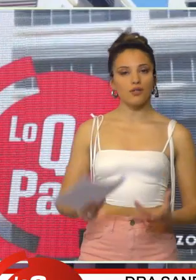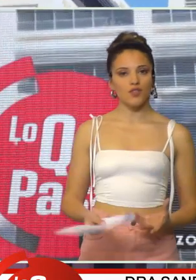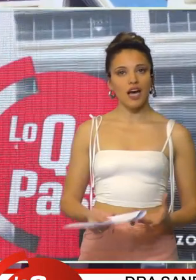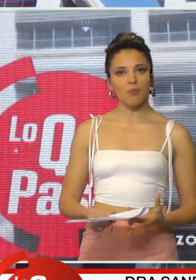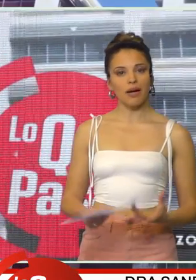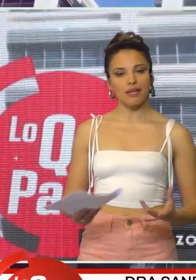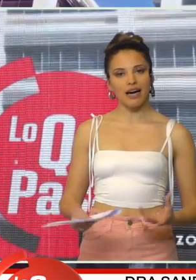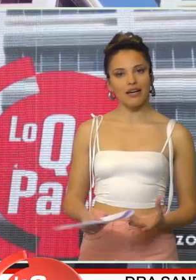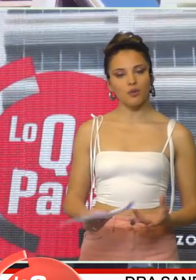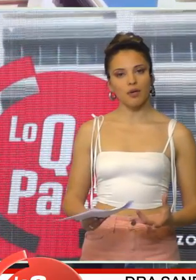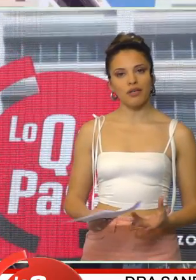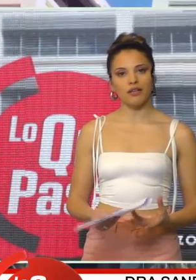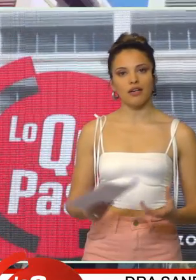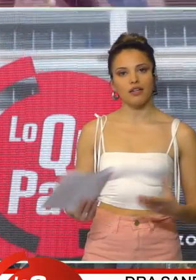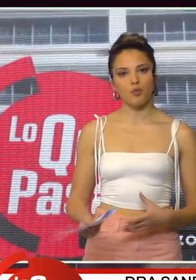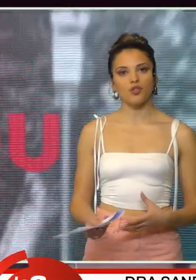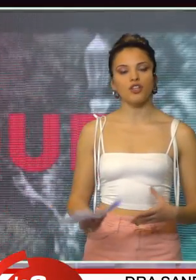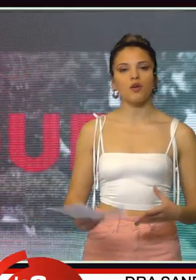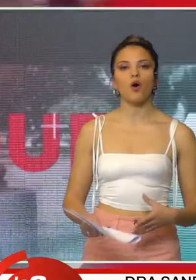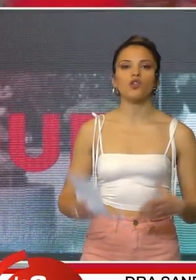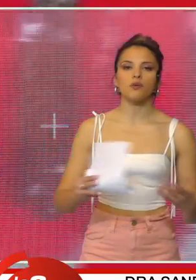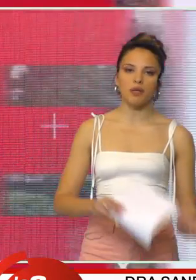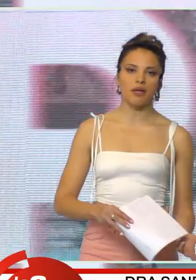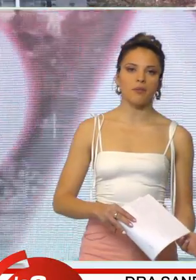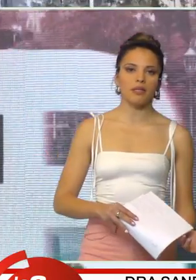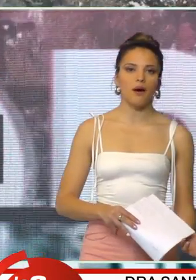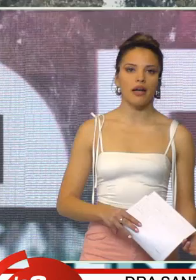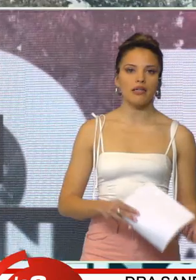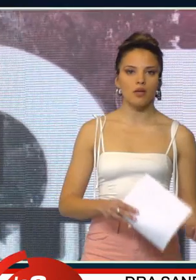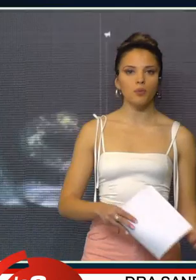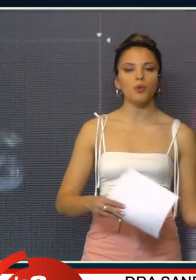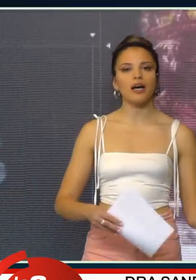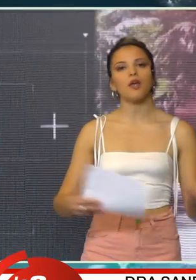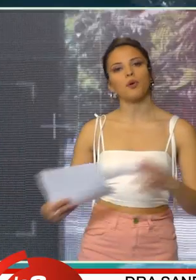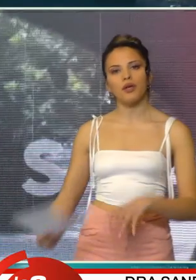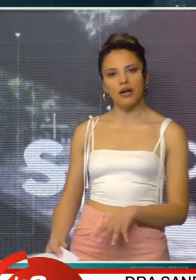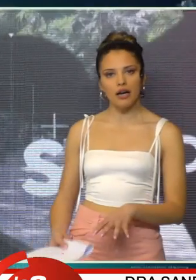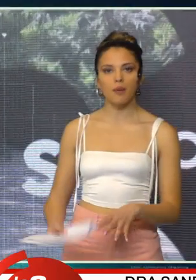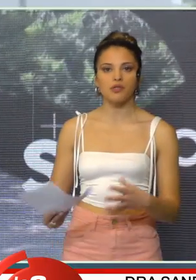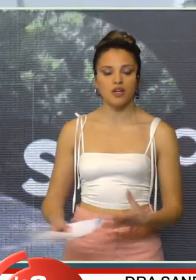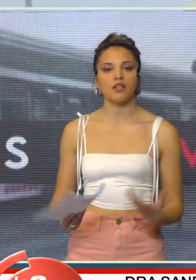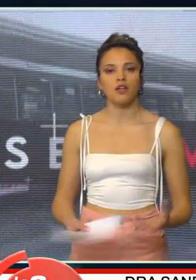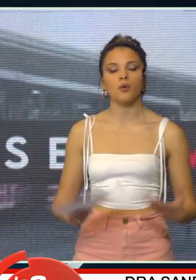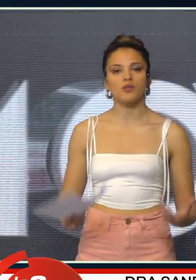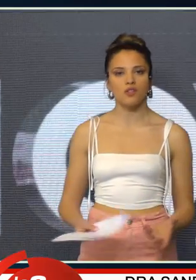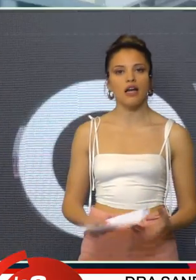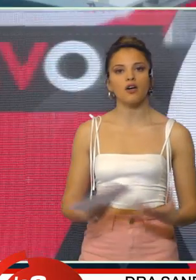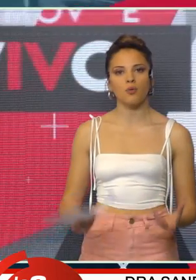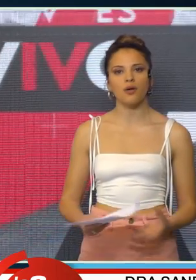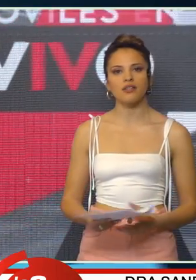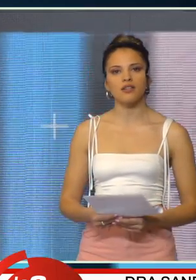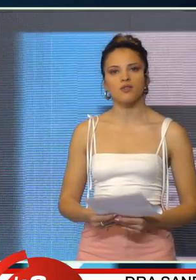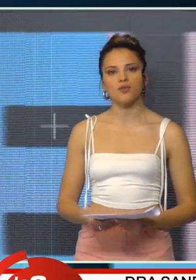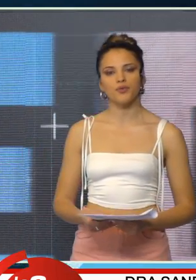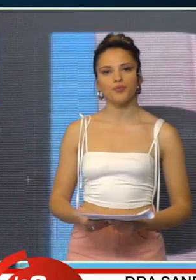obra social para aplicar justamente este dispositivo o si primeramente va a ir a la salud pública, después va a llegar a las personas que tienen obras sociales. ¿Cómo